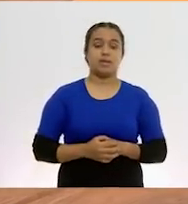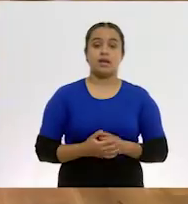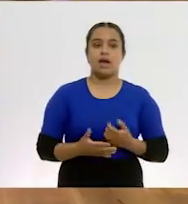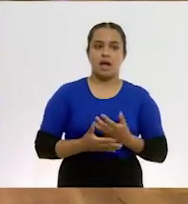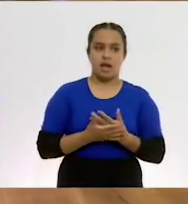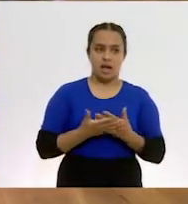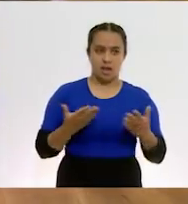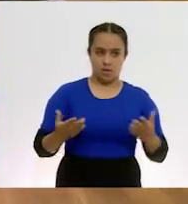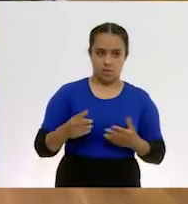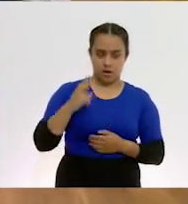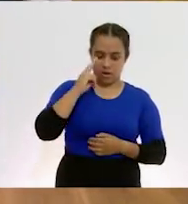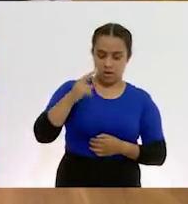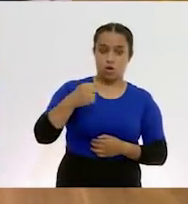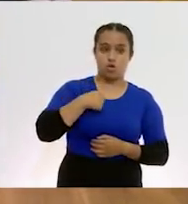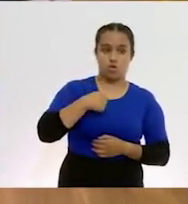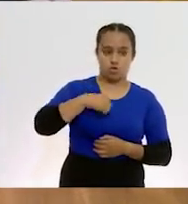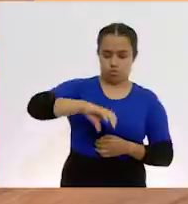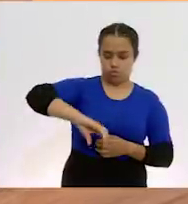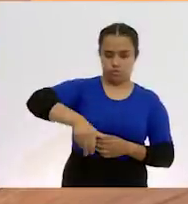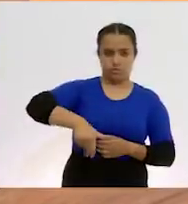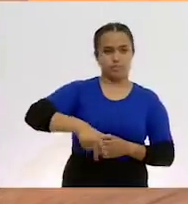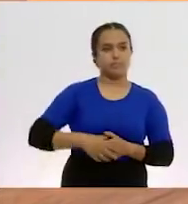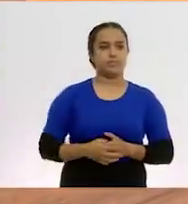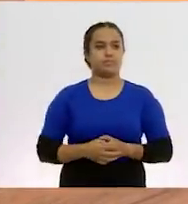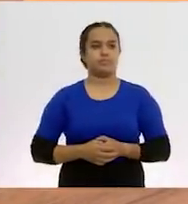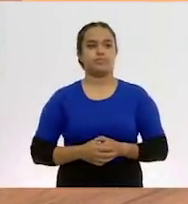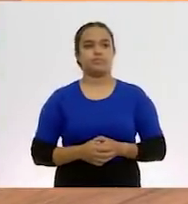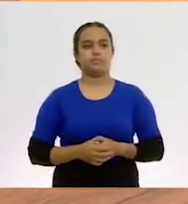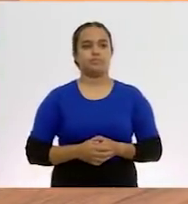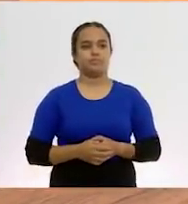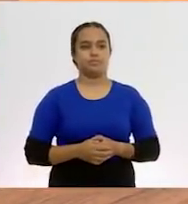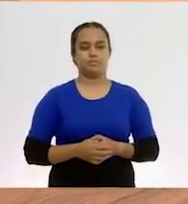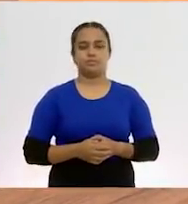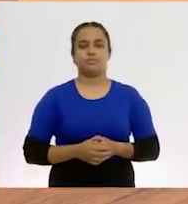Identificamos el miedo. Voy yo, ¿vale? Voy yo. Sí. A ver...